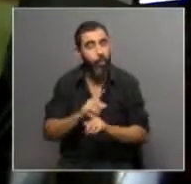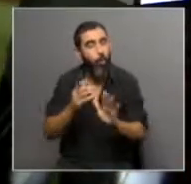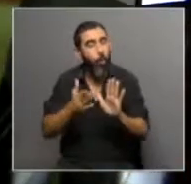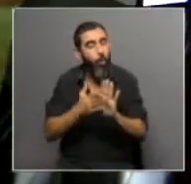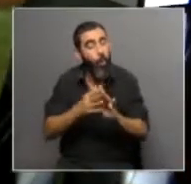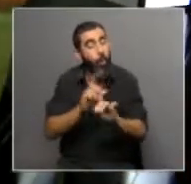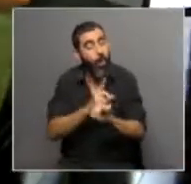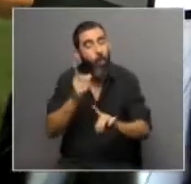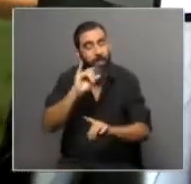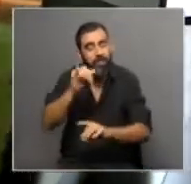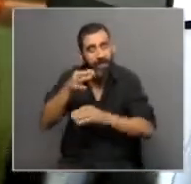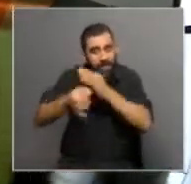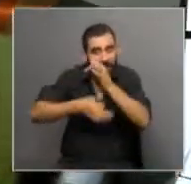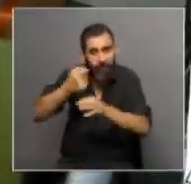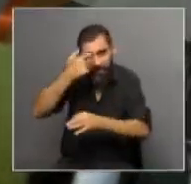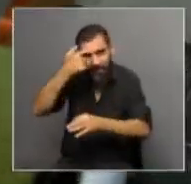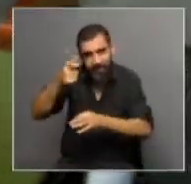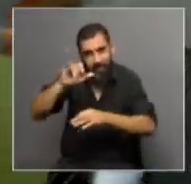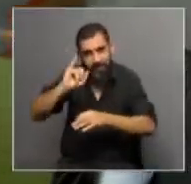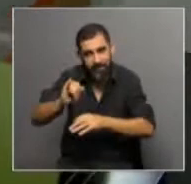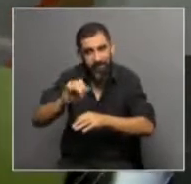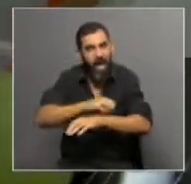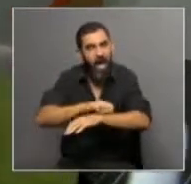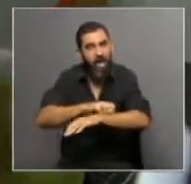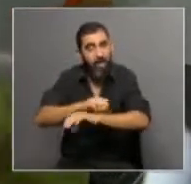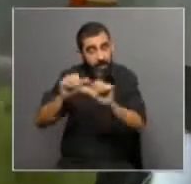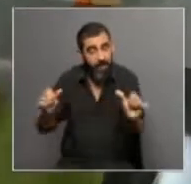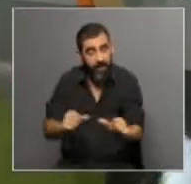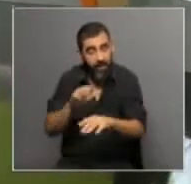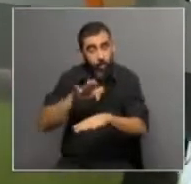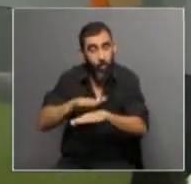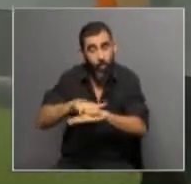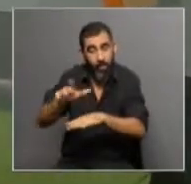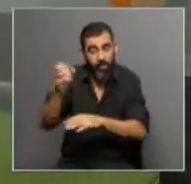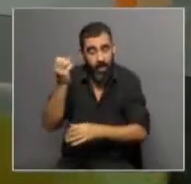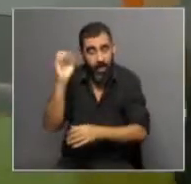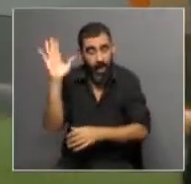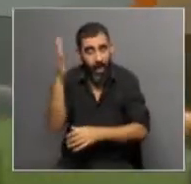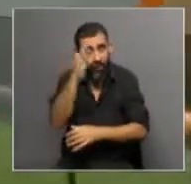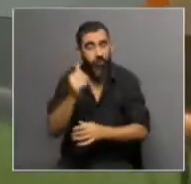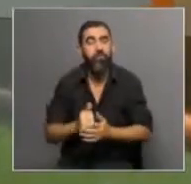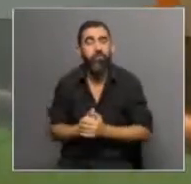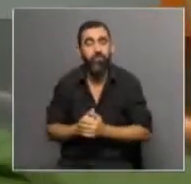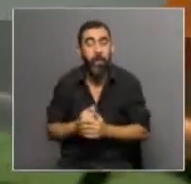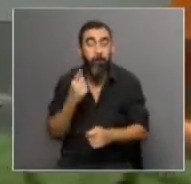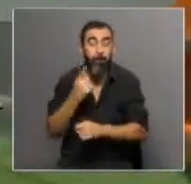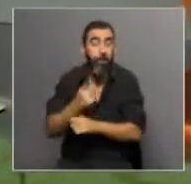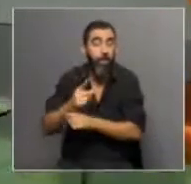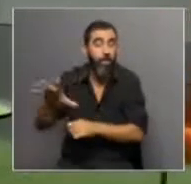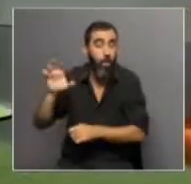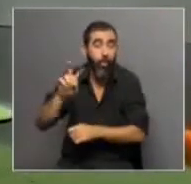sino para darle explicación científica a la alergia que causa esta planta. Vamos a escuchar entonces primero